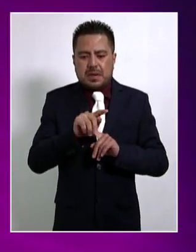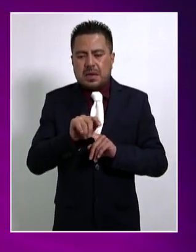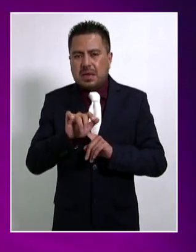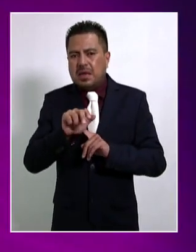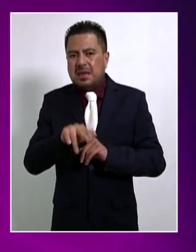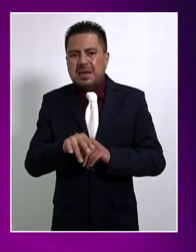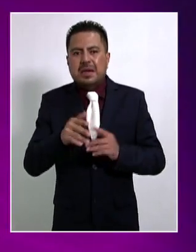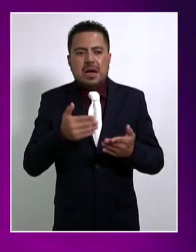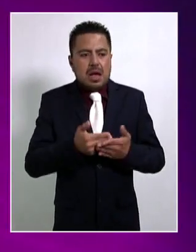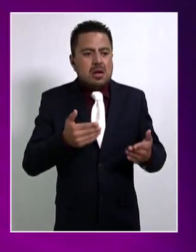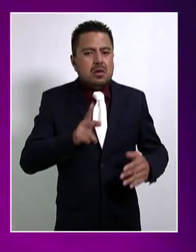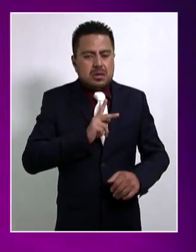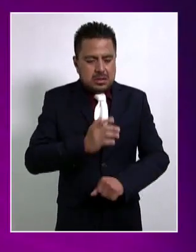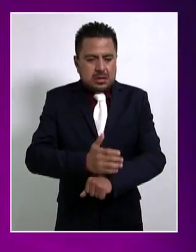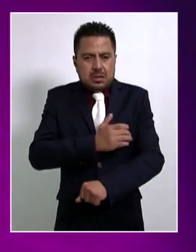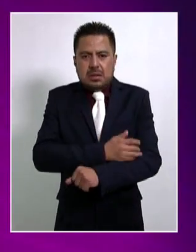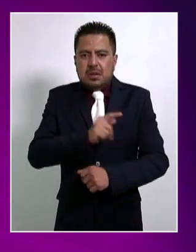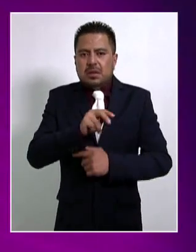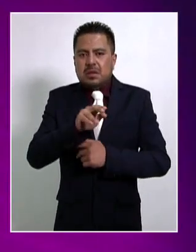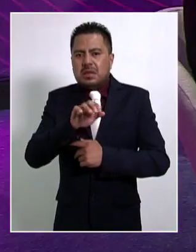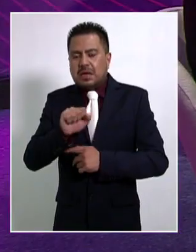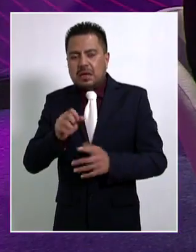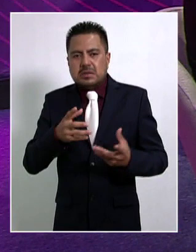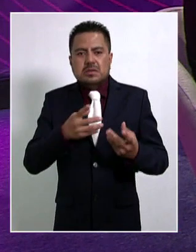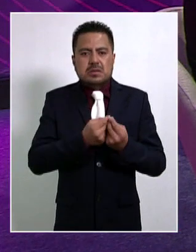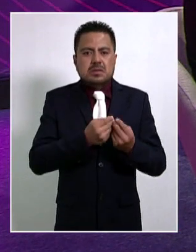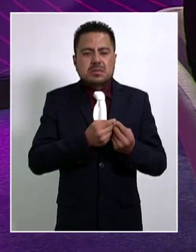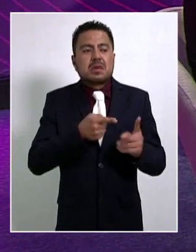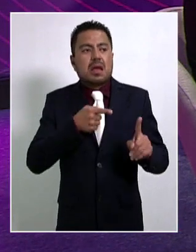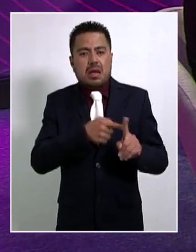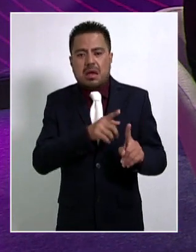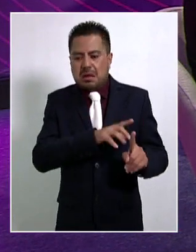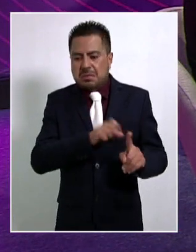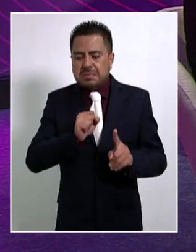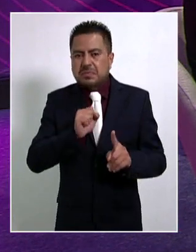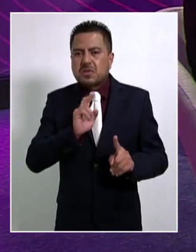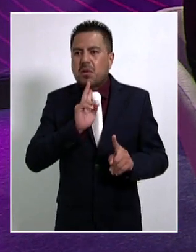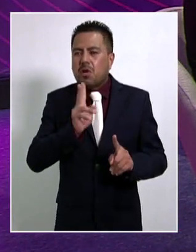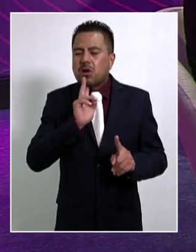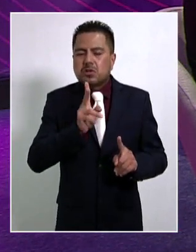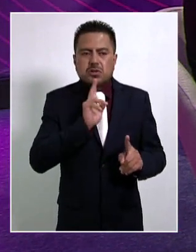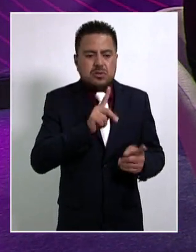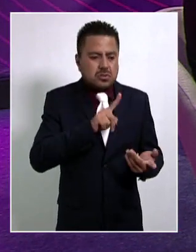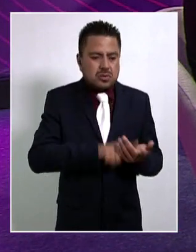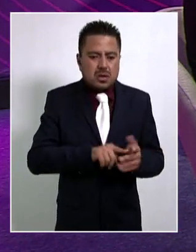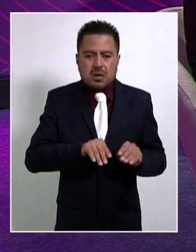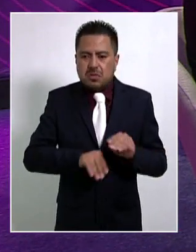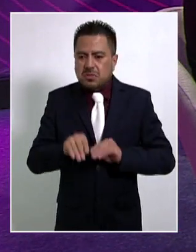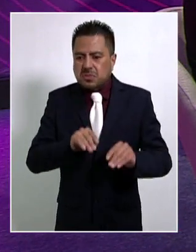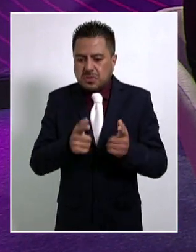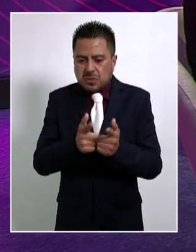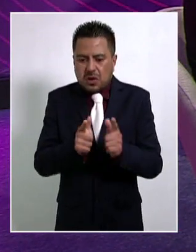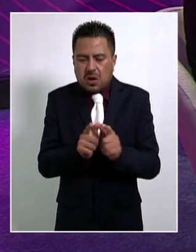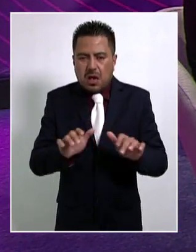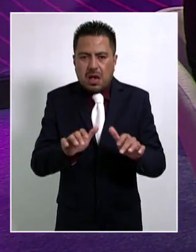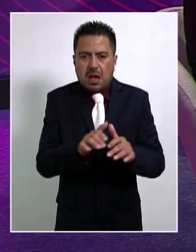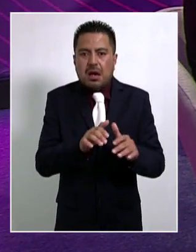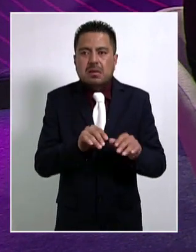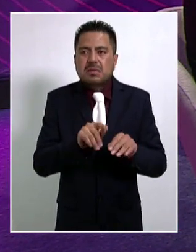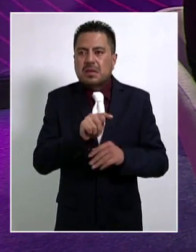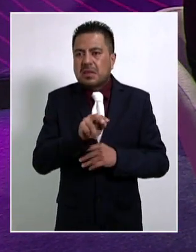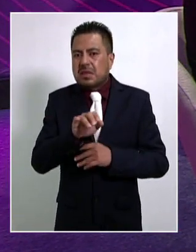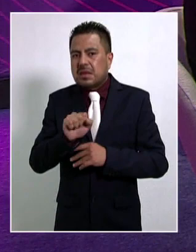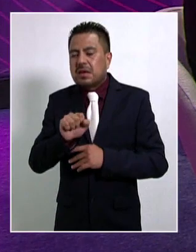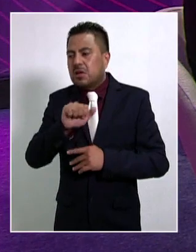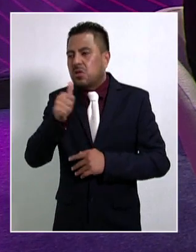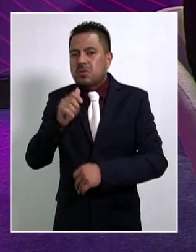¿no? Que ahora es un compañero trans que lleva una de tantas voces dentro de los movimientos de compañeros trans, pero que para